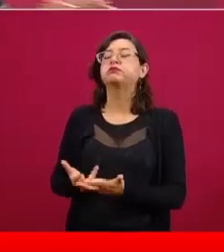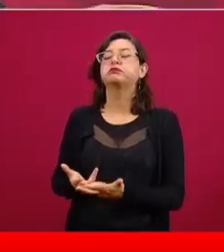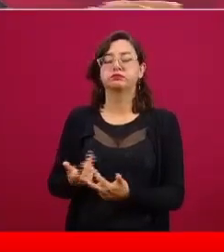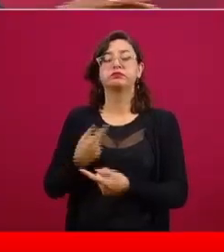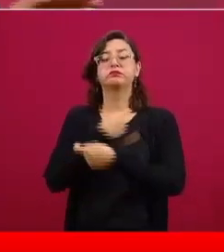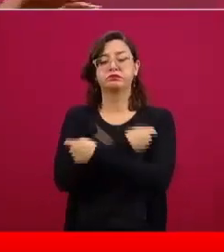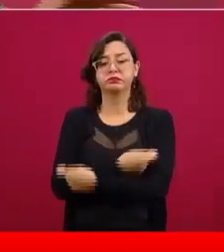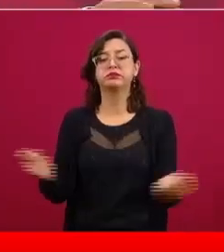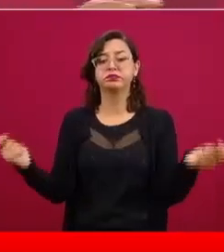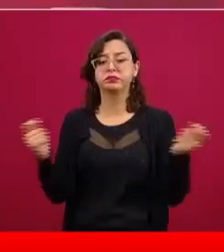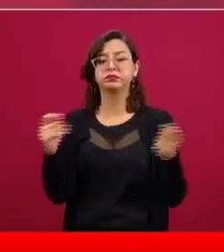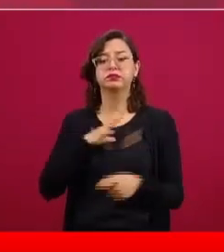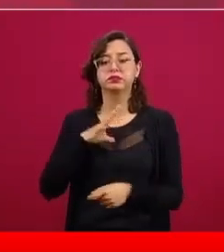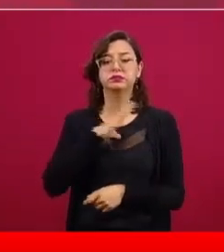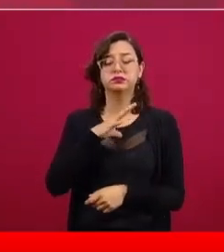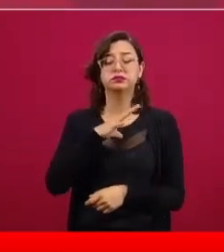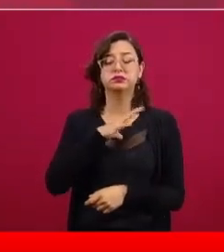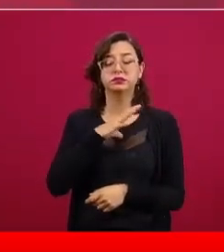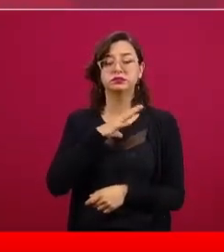mexicanos y que tengan